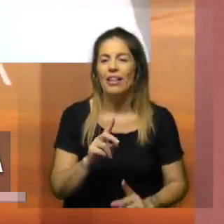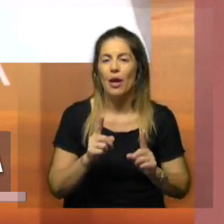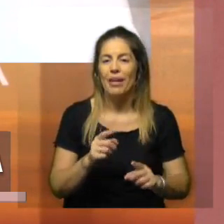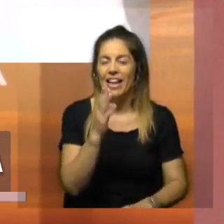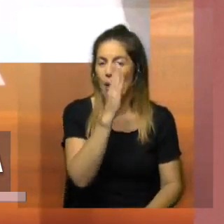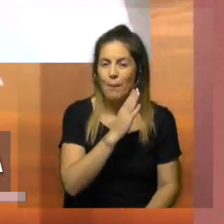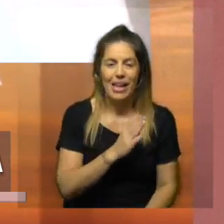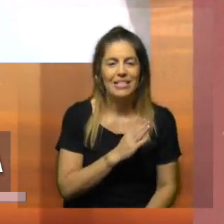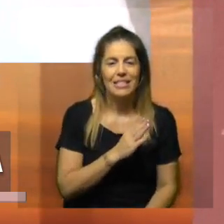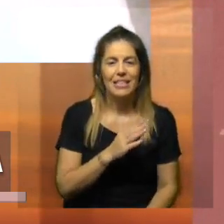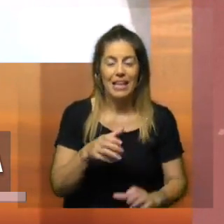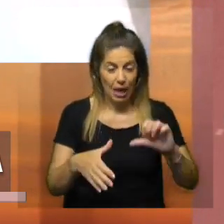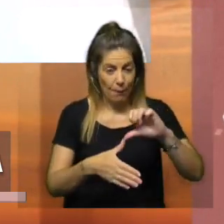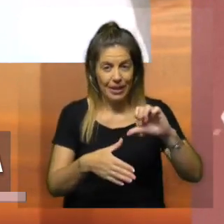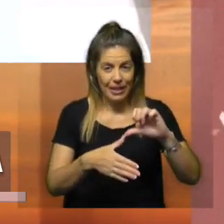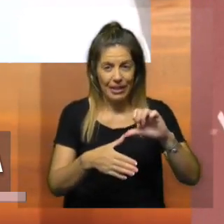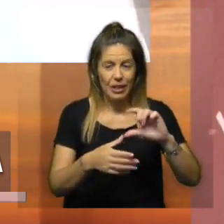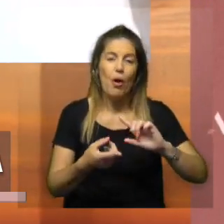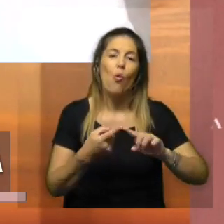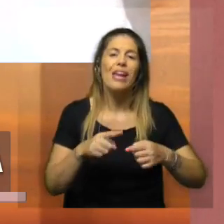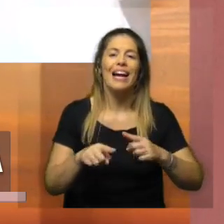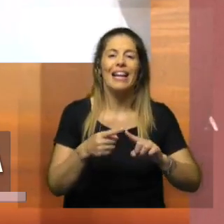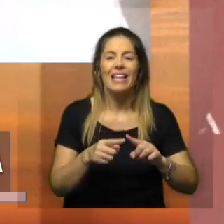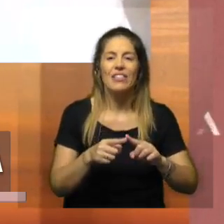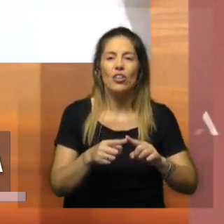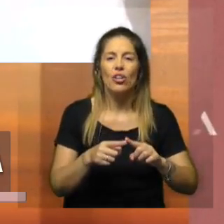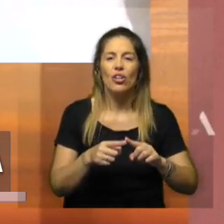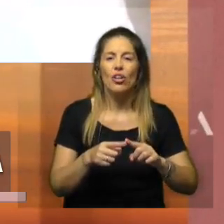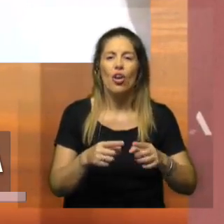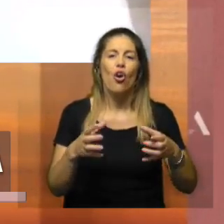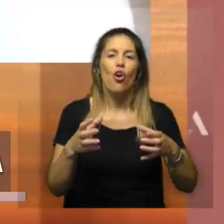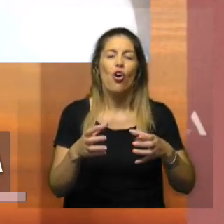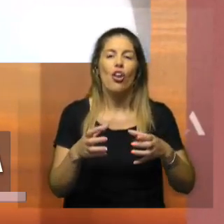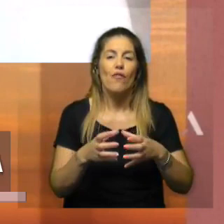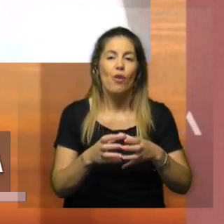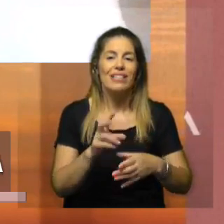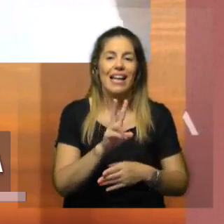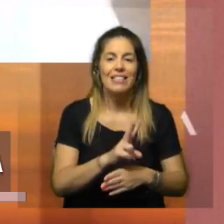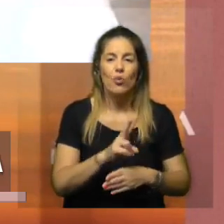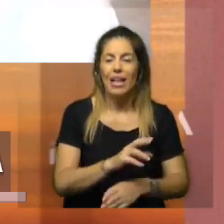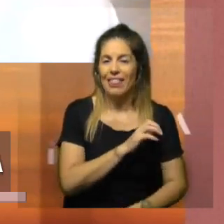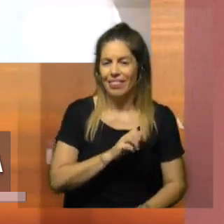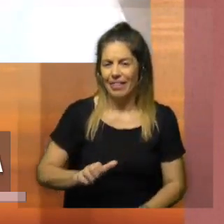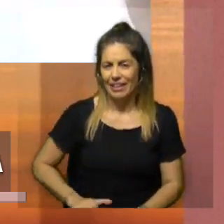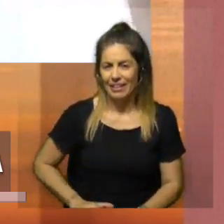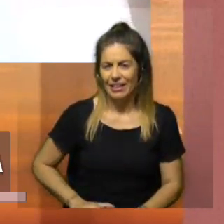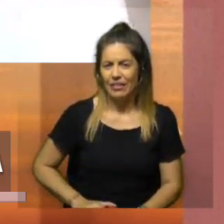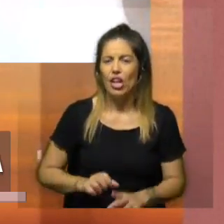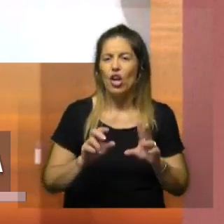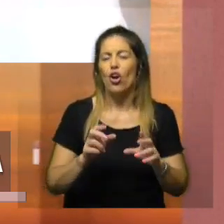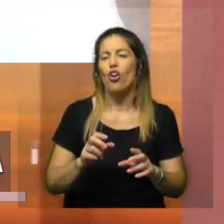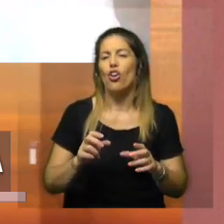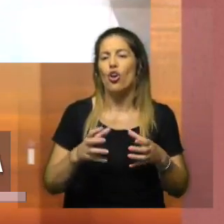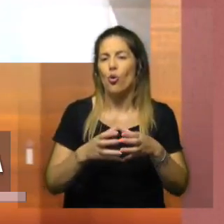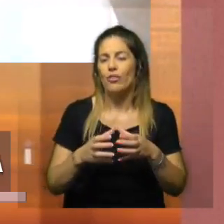Brasil tiene, y América Latina tiene una relación con las fuerzas de seguridad del Estado, con este tipo de relacionamiento civil-militar muy